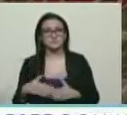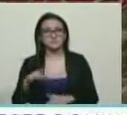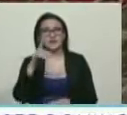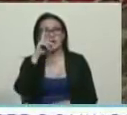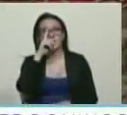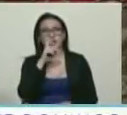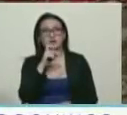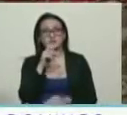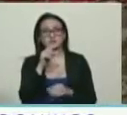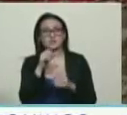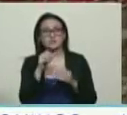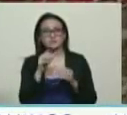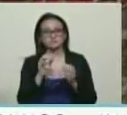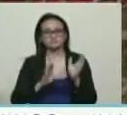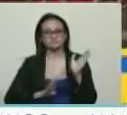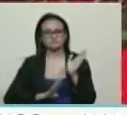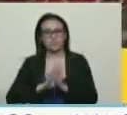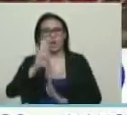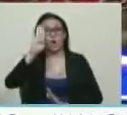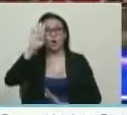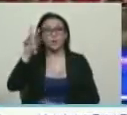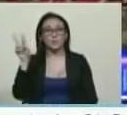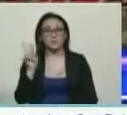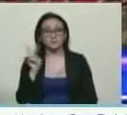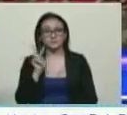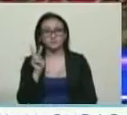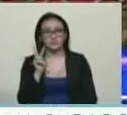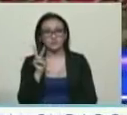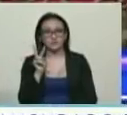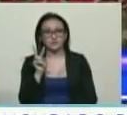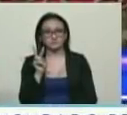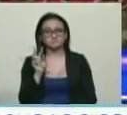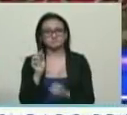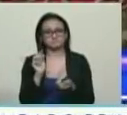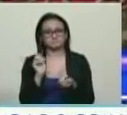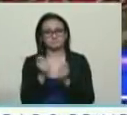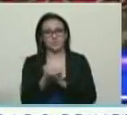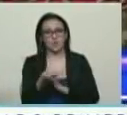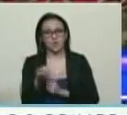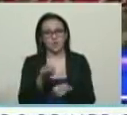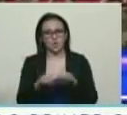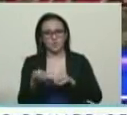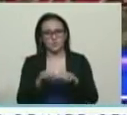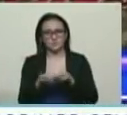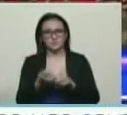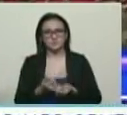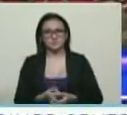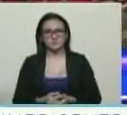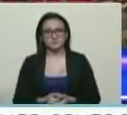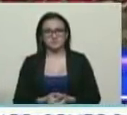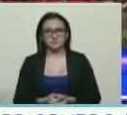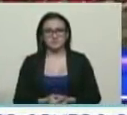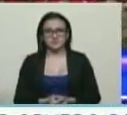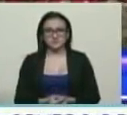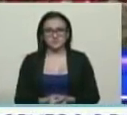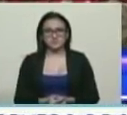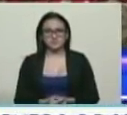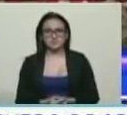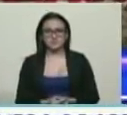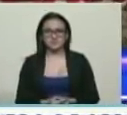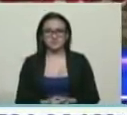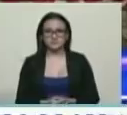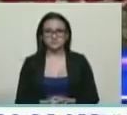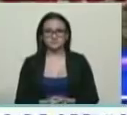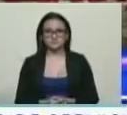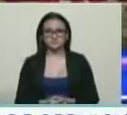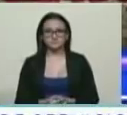del despegue de Venezuela hacia el crecimiento económico. Nos hemos puesto la